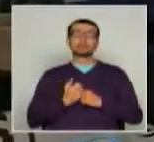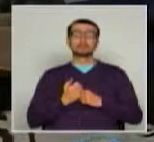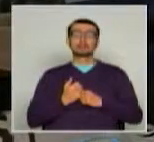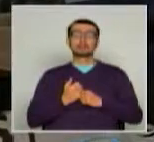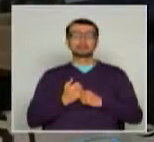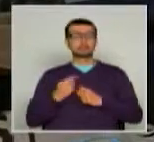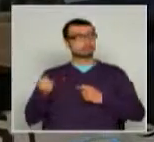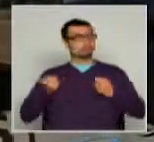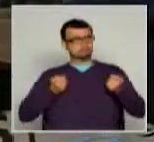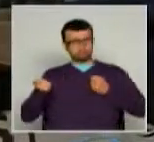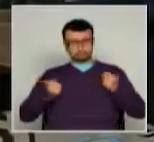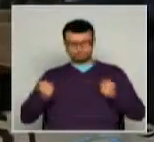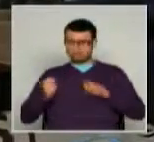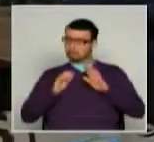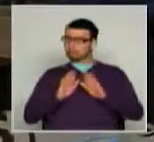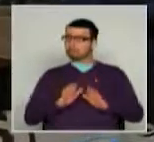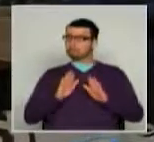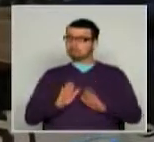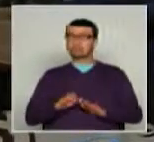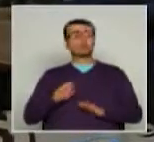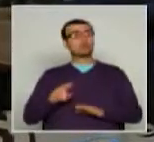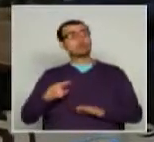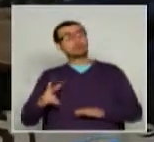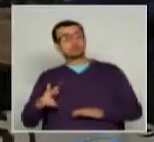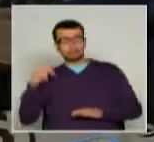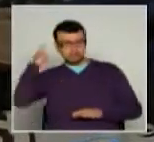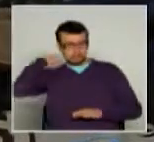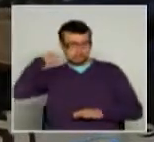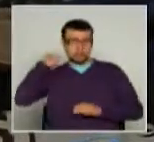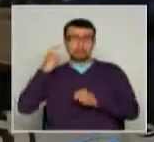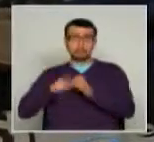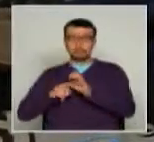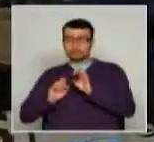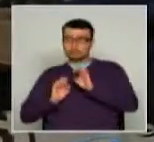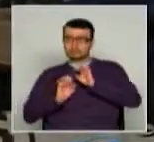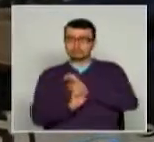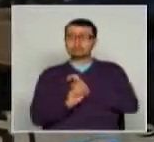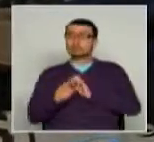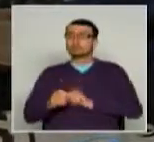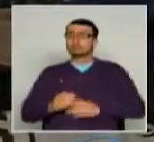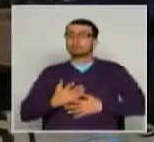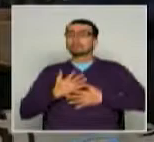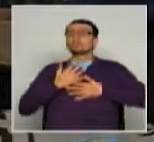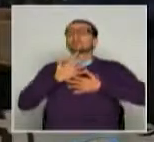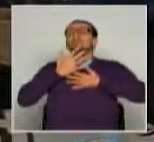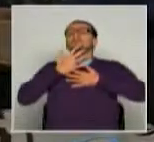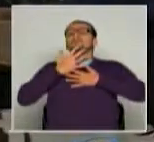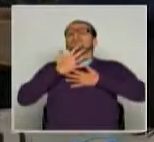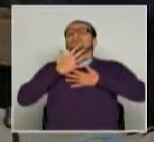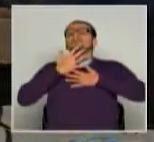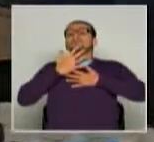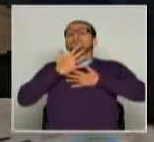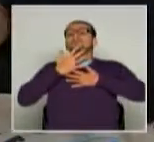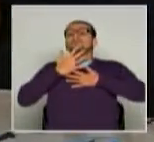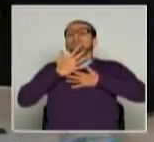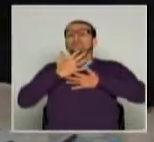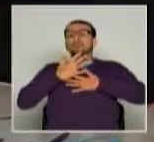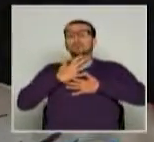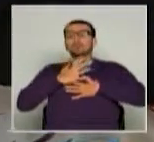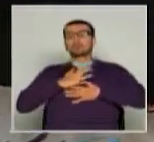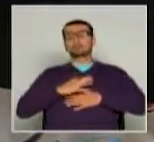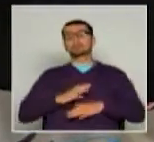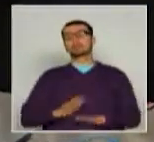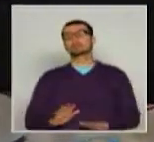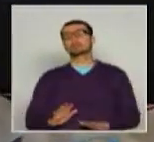el resto del antebrazo voy a movilizar la cadera. José va a inhalar profundo y al exhalar me relaja todo